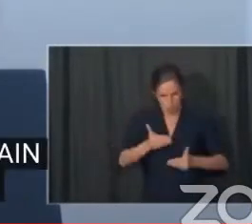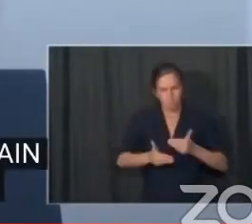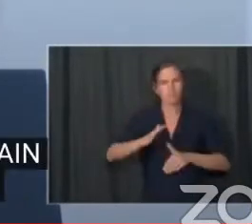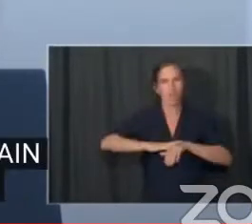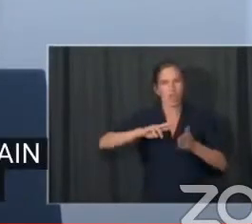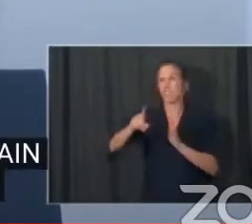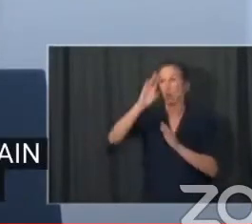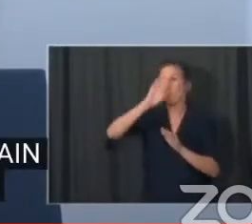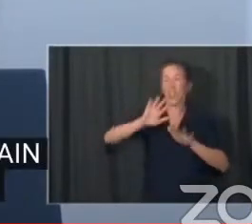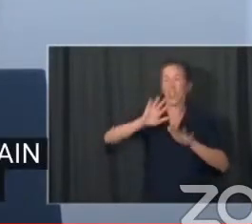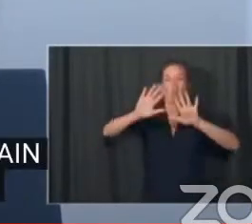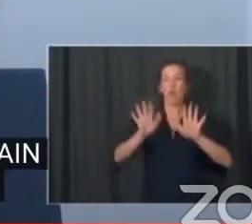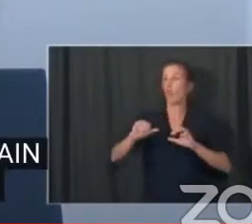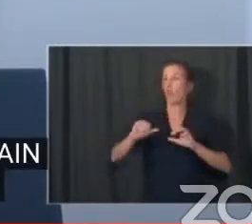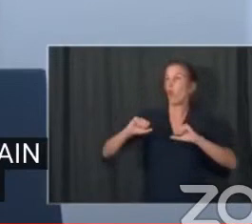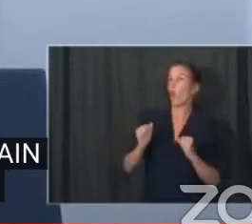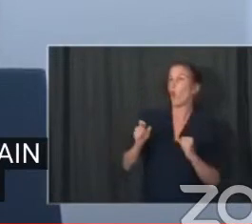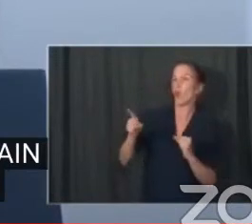muy bien.